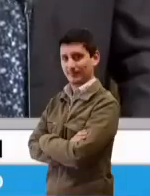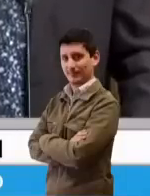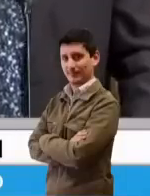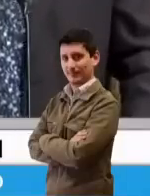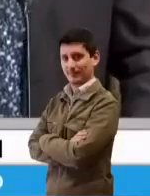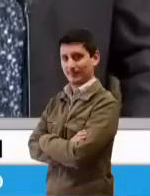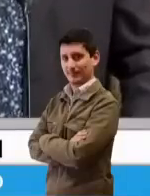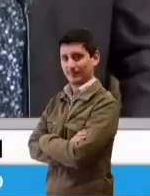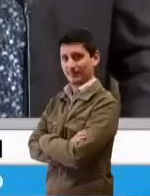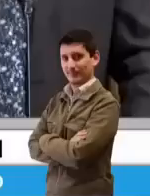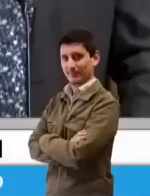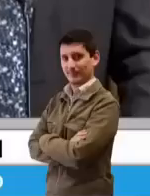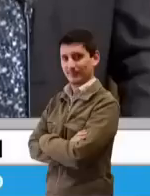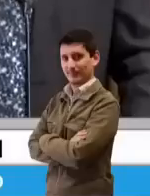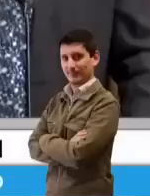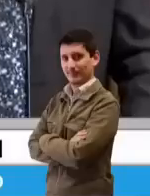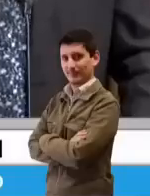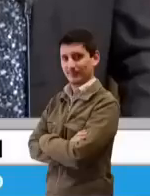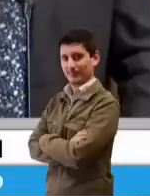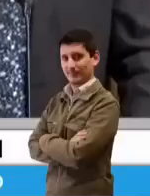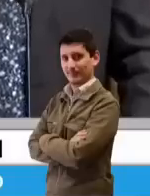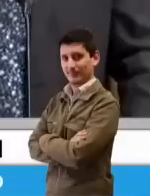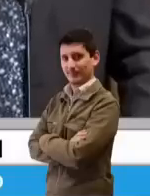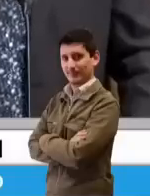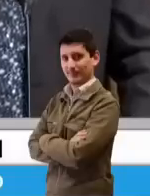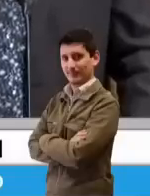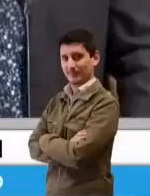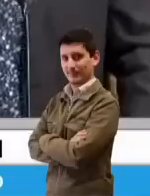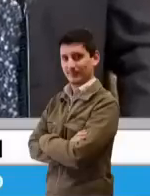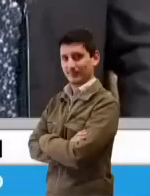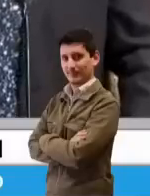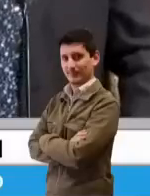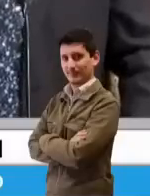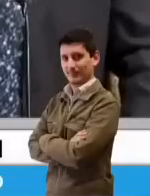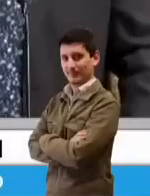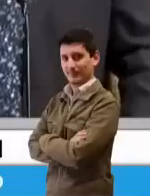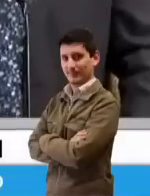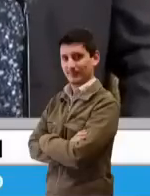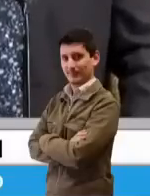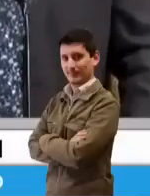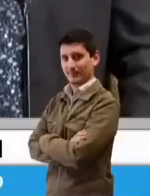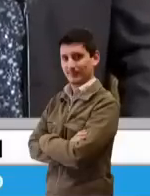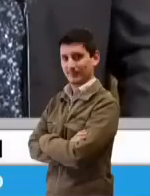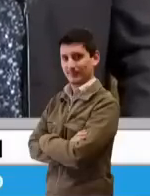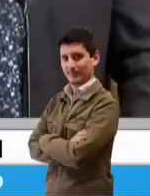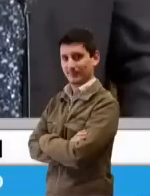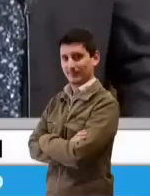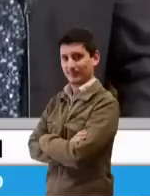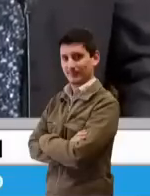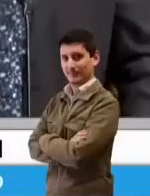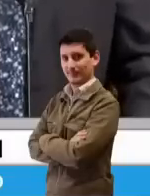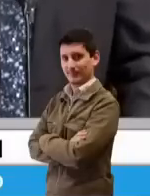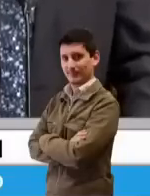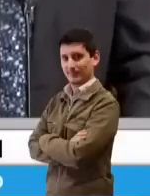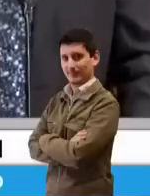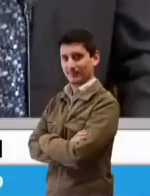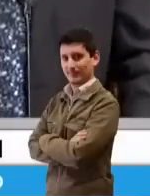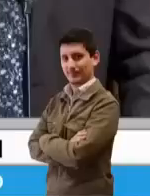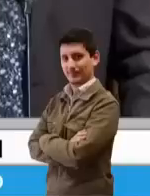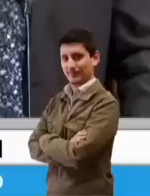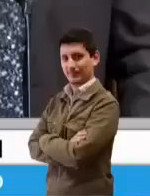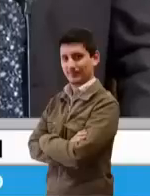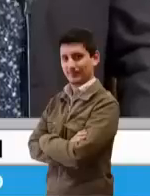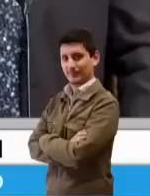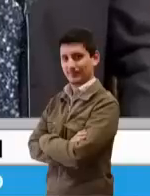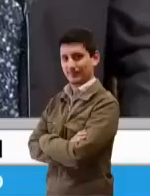que de las 90 indicaciones no iban al fondo y a la discusión de fondo, sí, que se había armado, y que después de cada reunión no había ningún resultado. Entonces